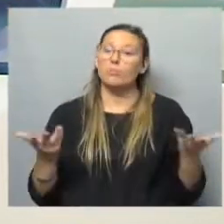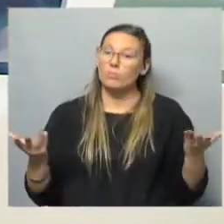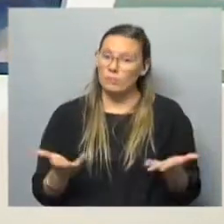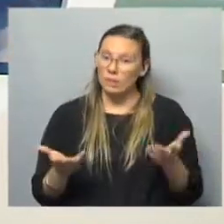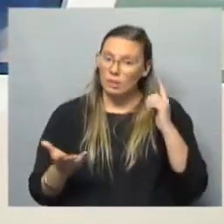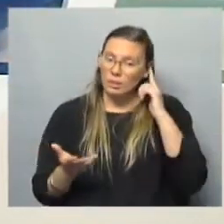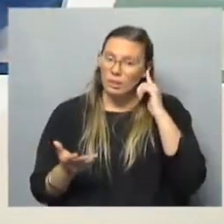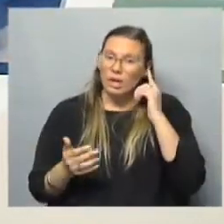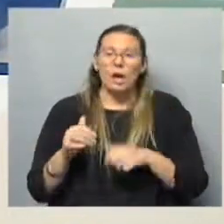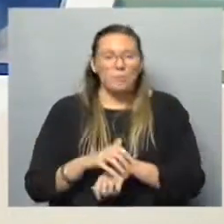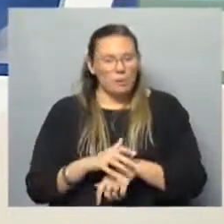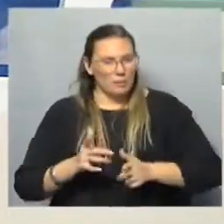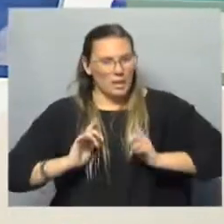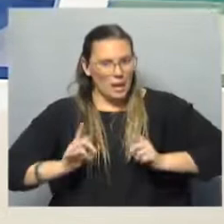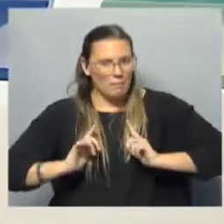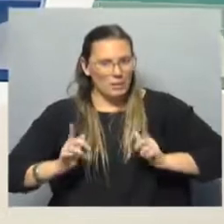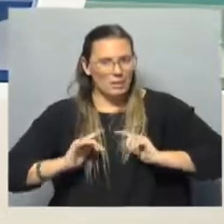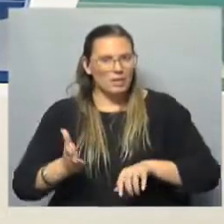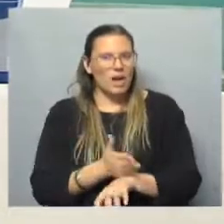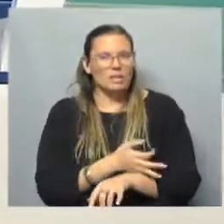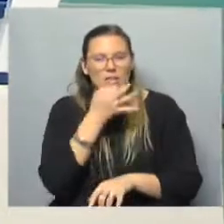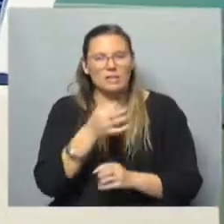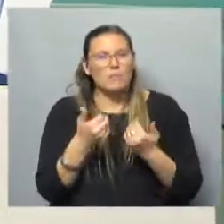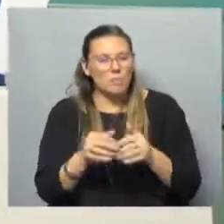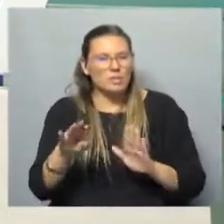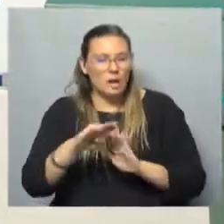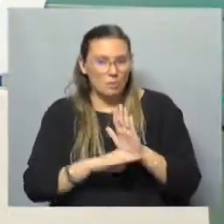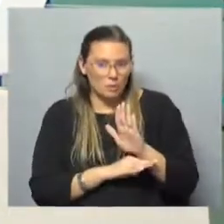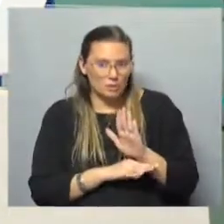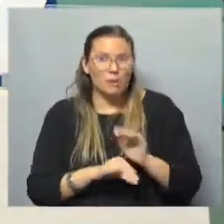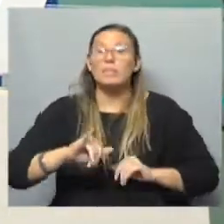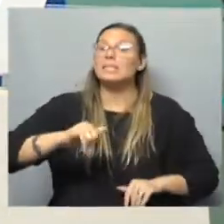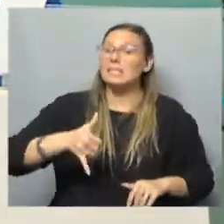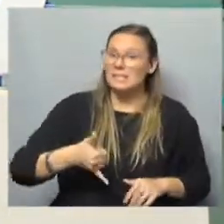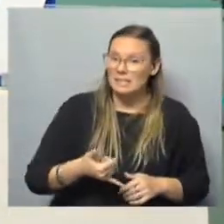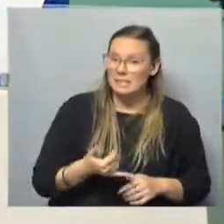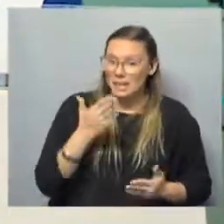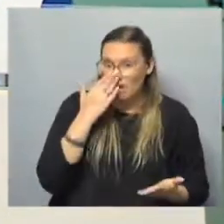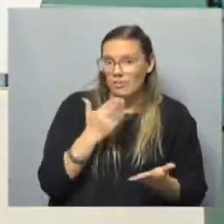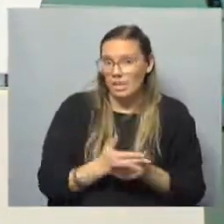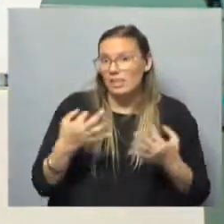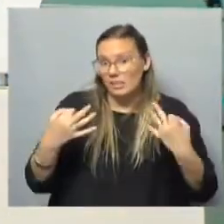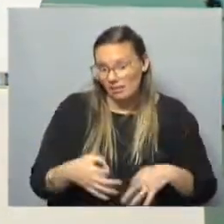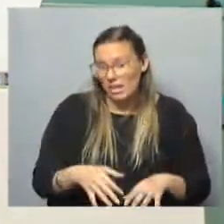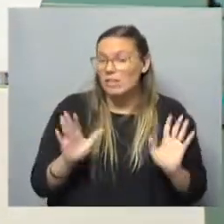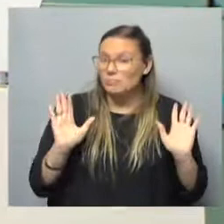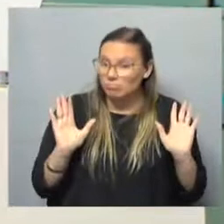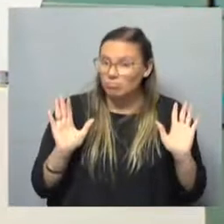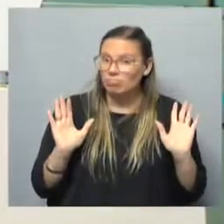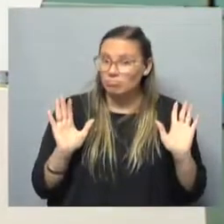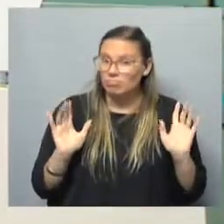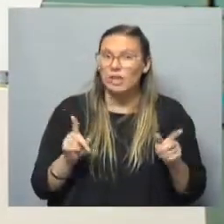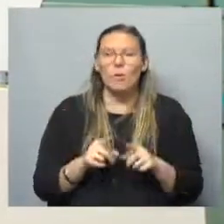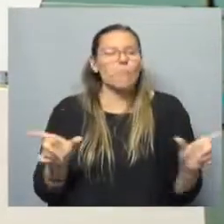llegó el momento que estaban esperando, porque lo anunciamos al principio del programa. Y sí. Al final está bien traerlo, ¿no? ¿Sabes qué? Así como